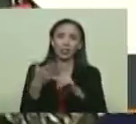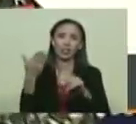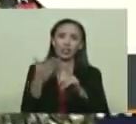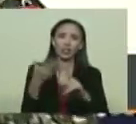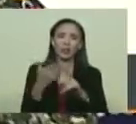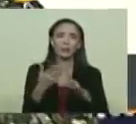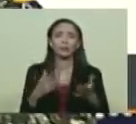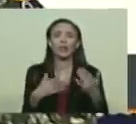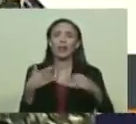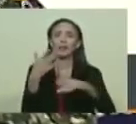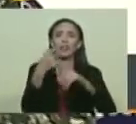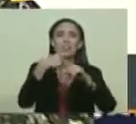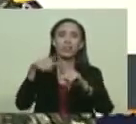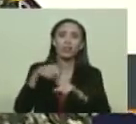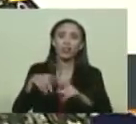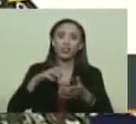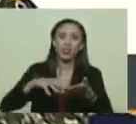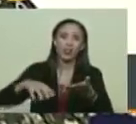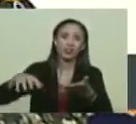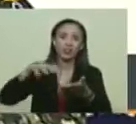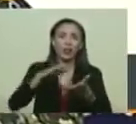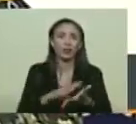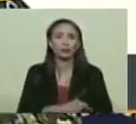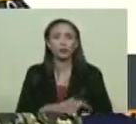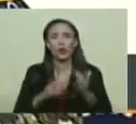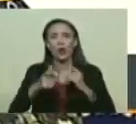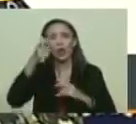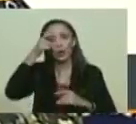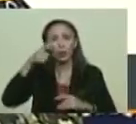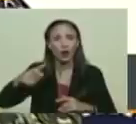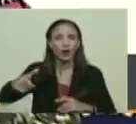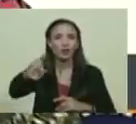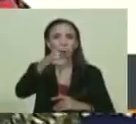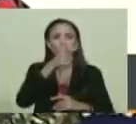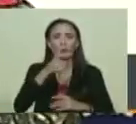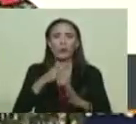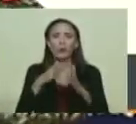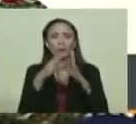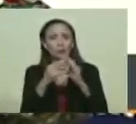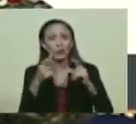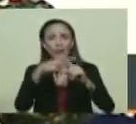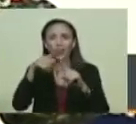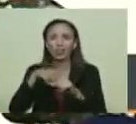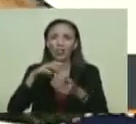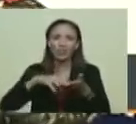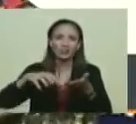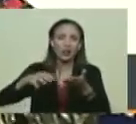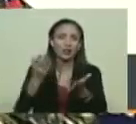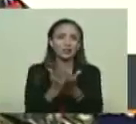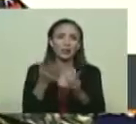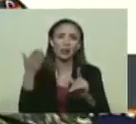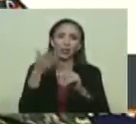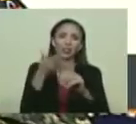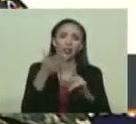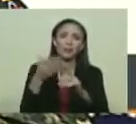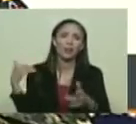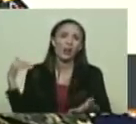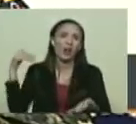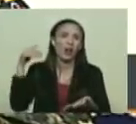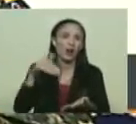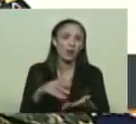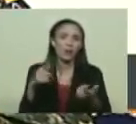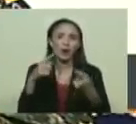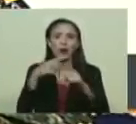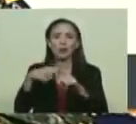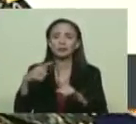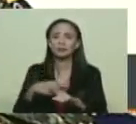Oriente, de Miranda atacaban el Guárico y el Llano, de Miranda atacaban Aragua, de Miranda venían